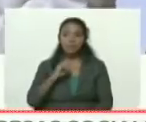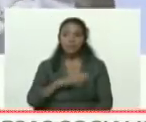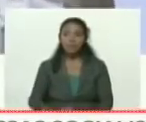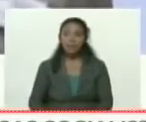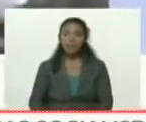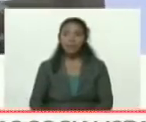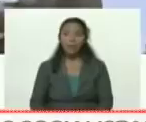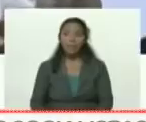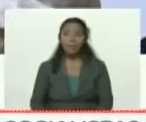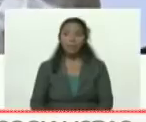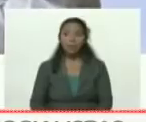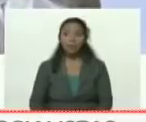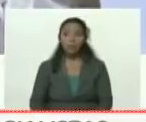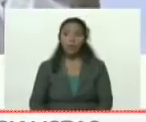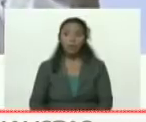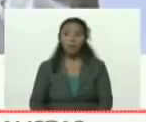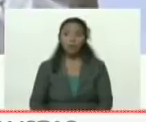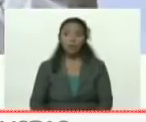investigaciones que se hicieron.